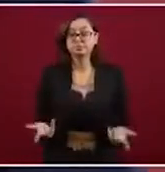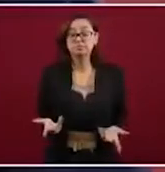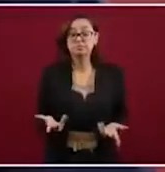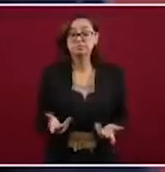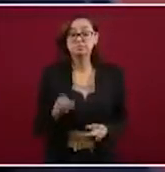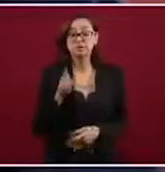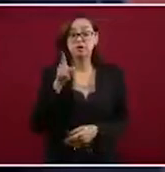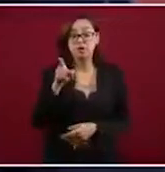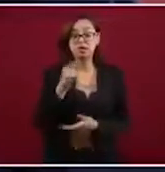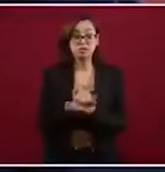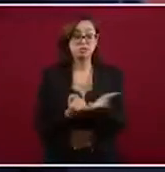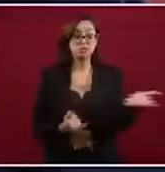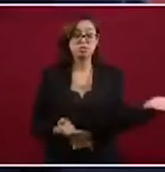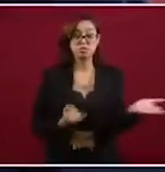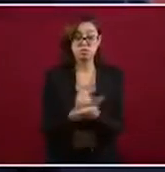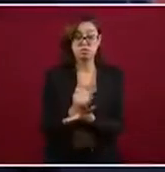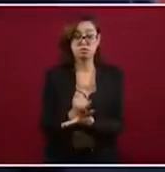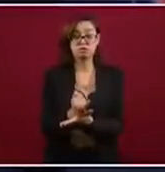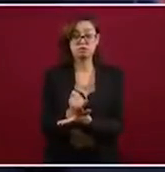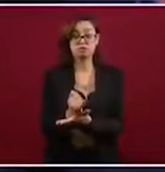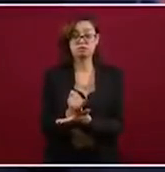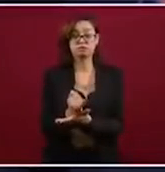decisión de